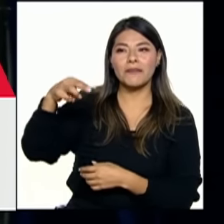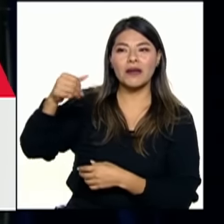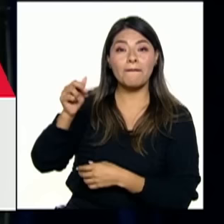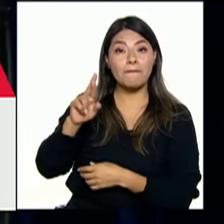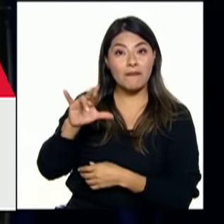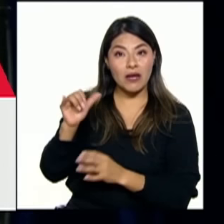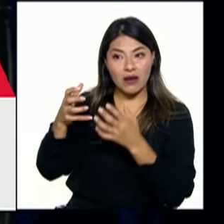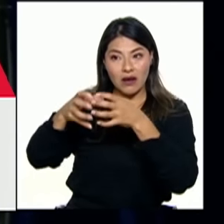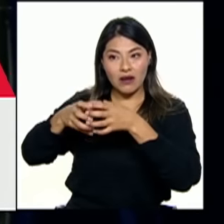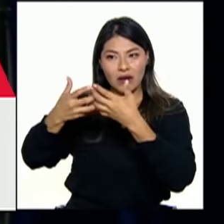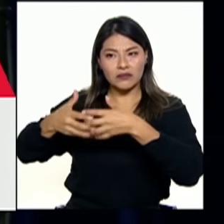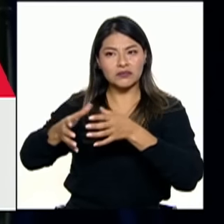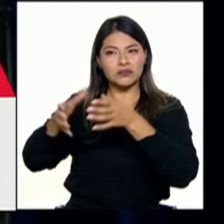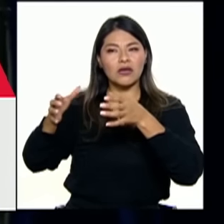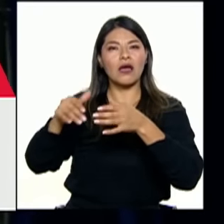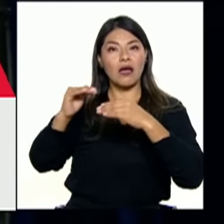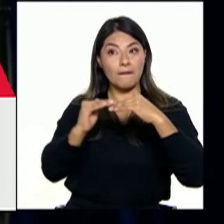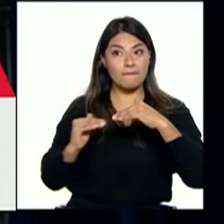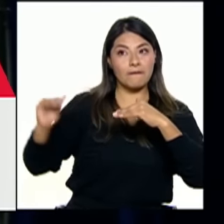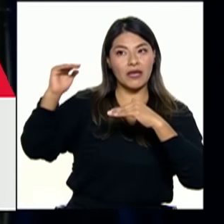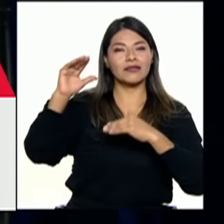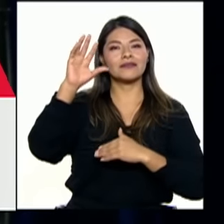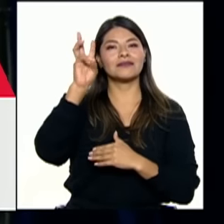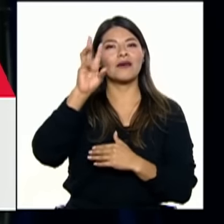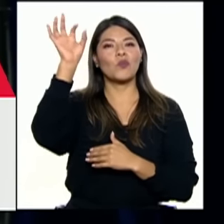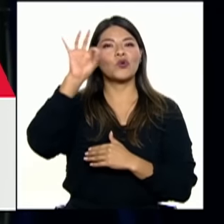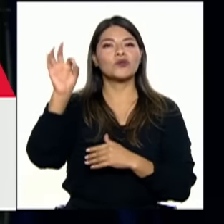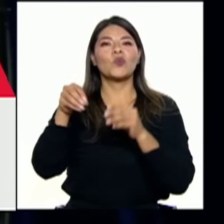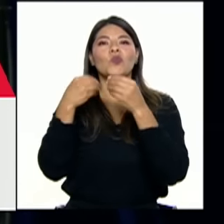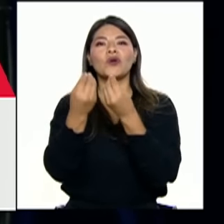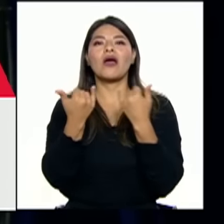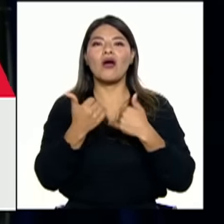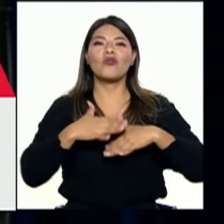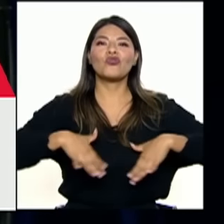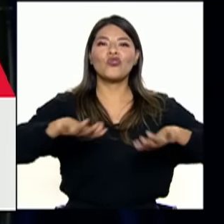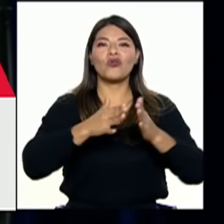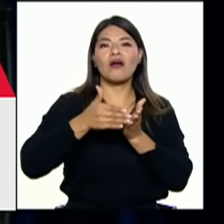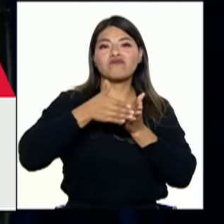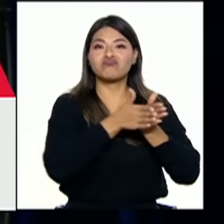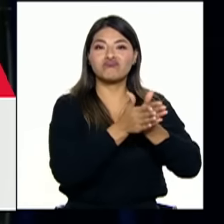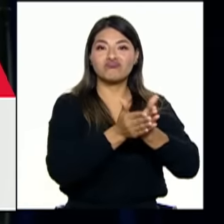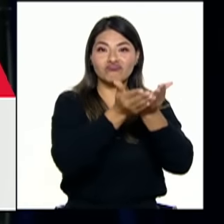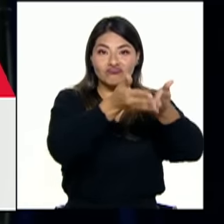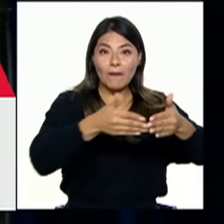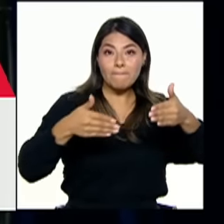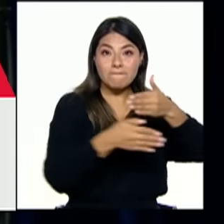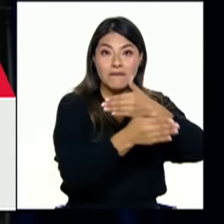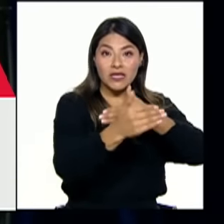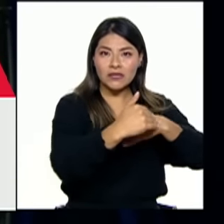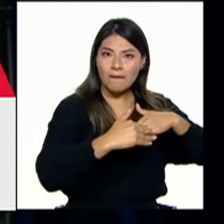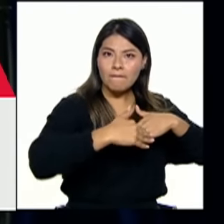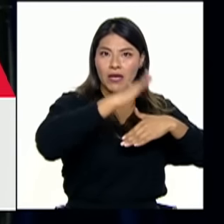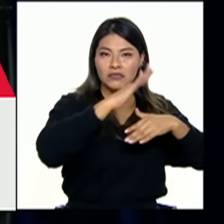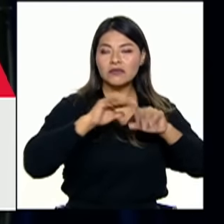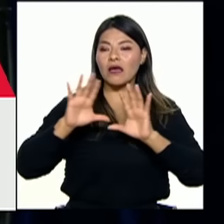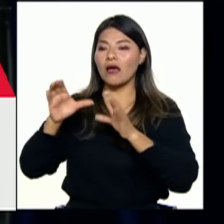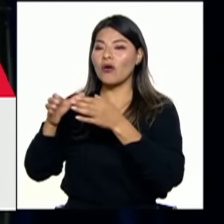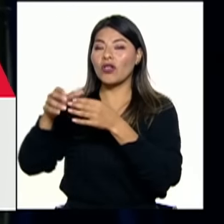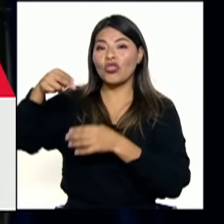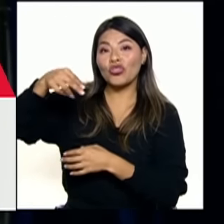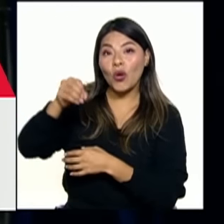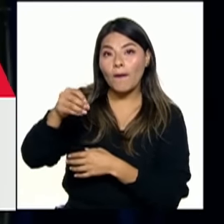Producción, más de 6% debido a la normalización de la pesca, y la industria no primaria